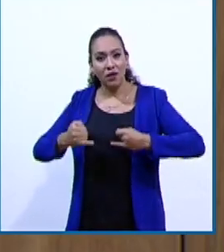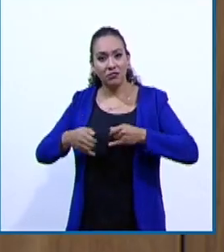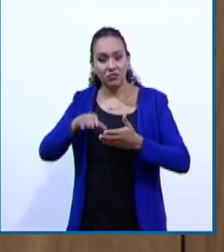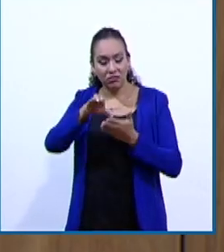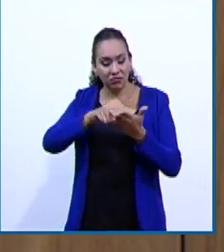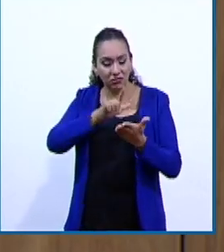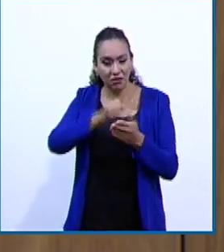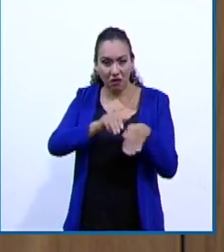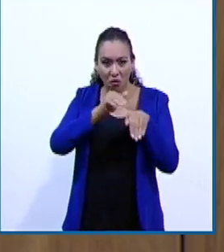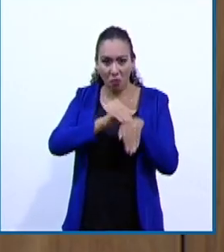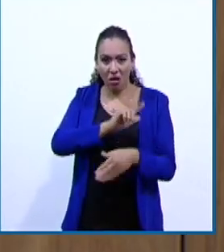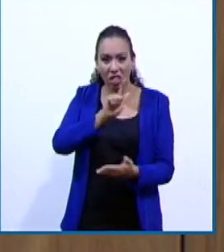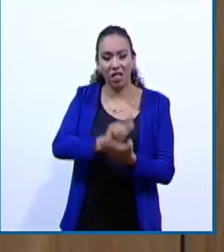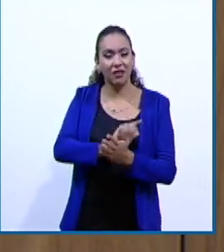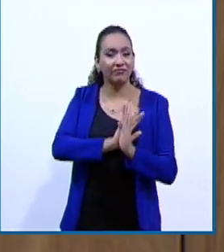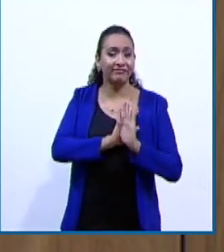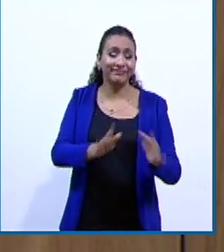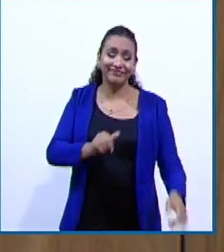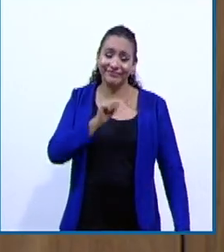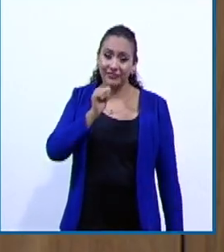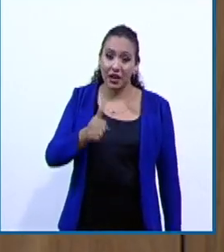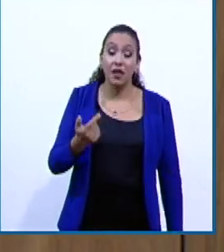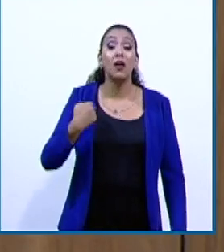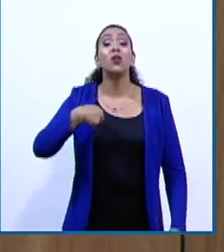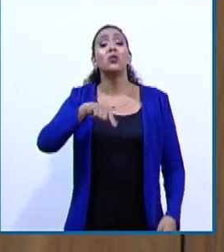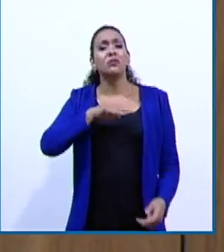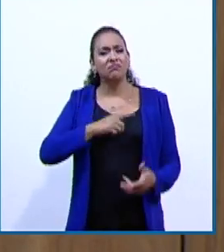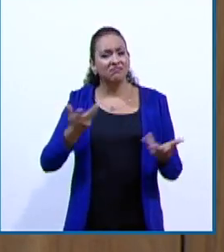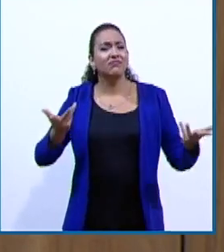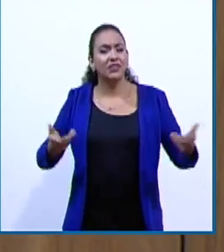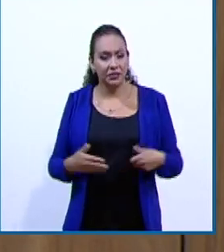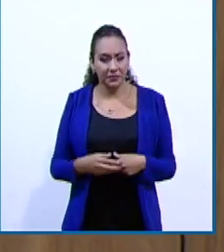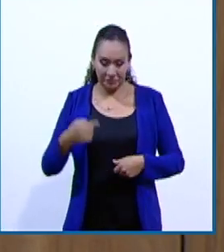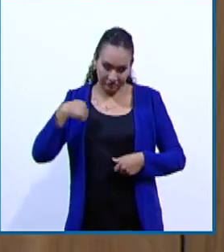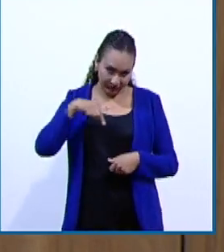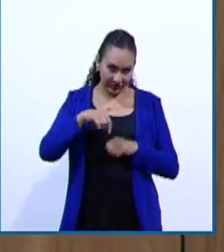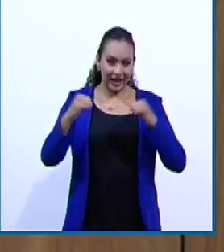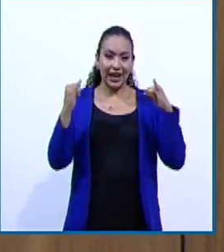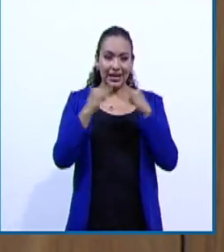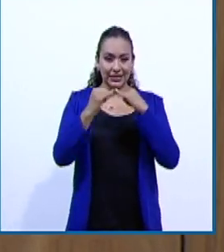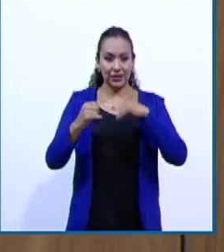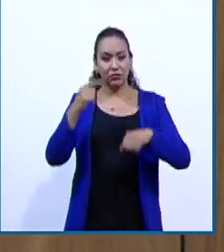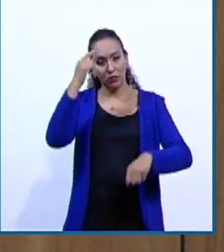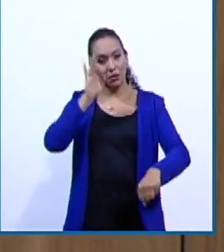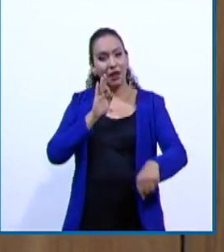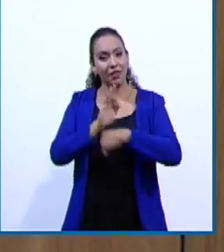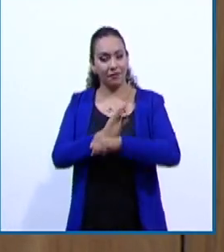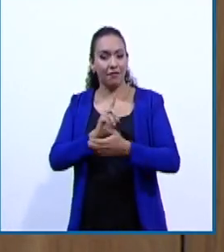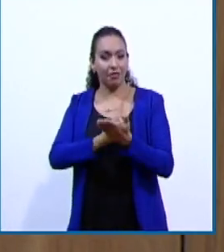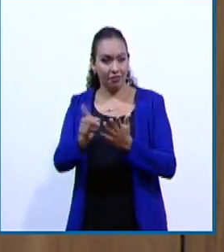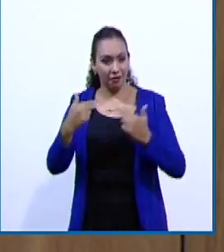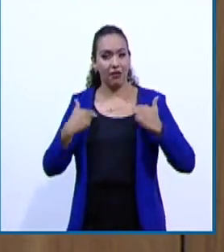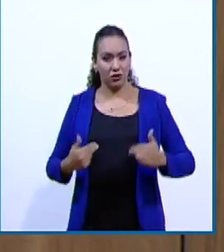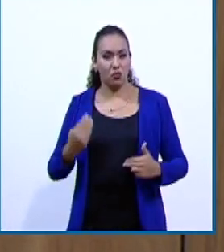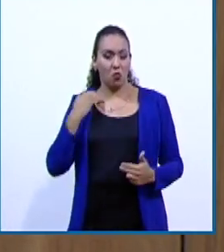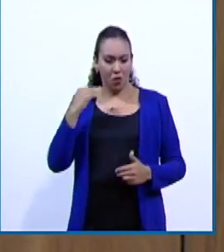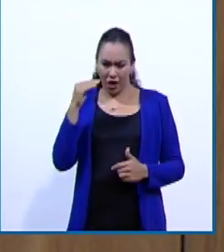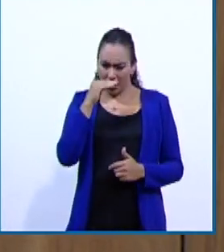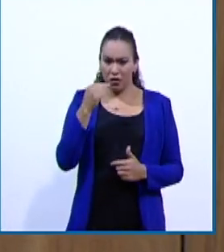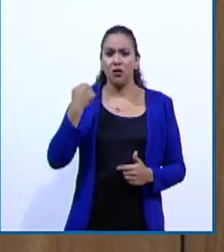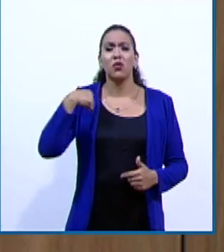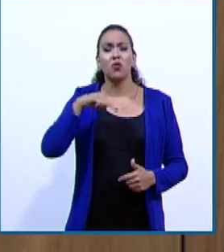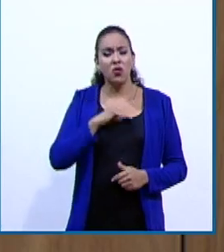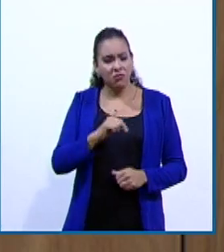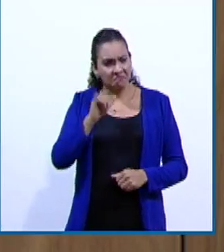las defensorías públicas estamos llamadas a no ceder en la defensa de los principios democráticos que aún conserva nuestra